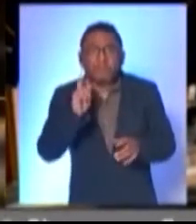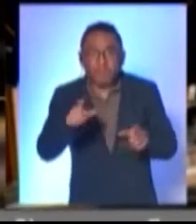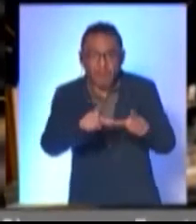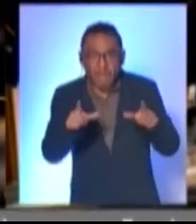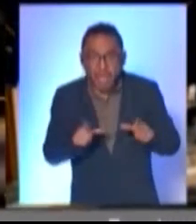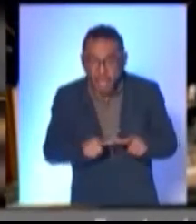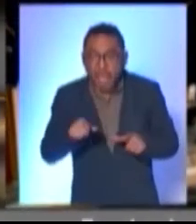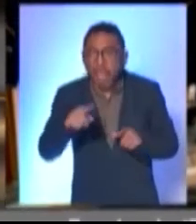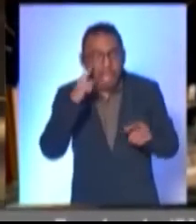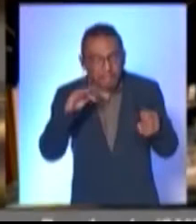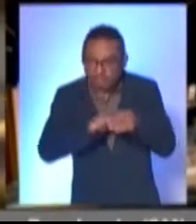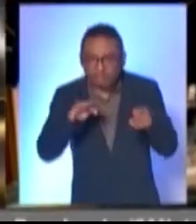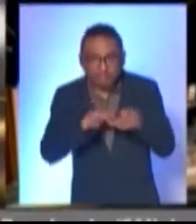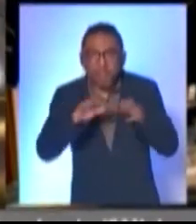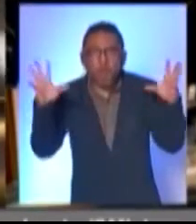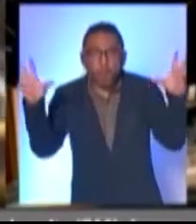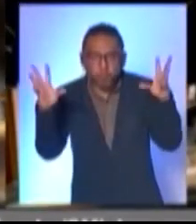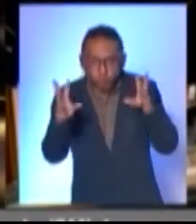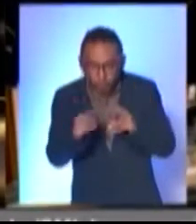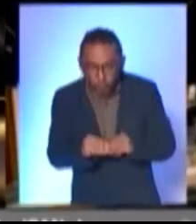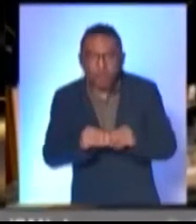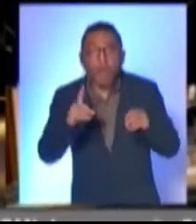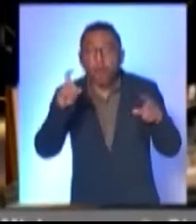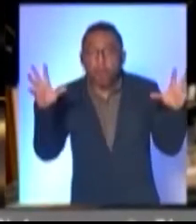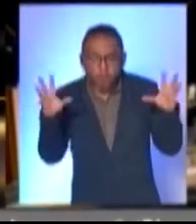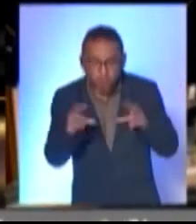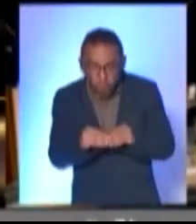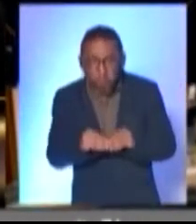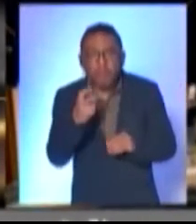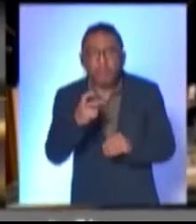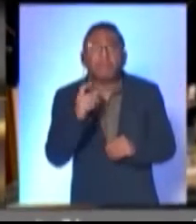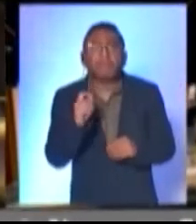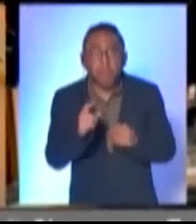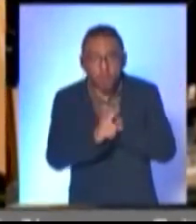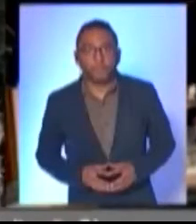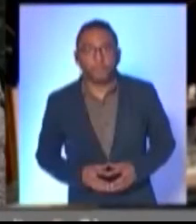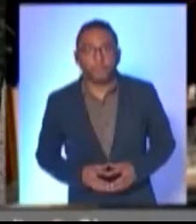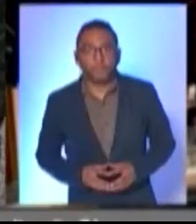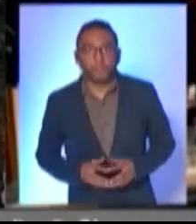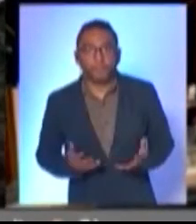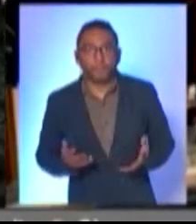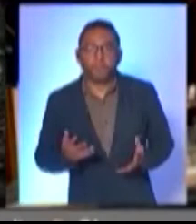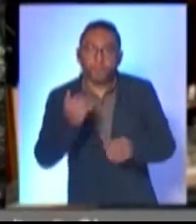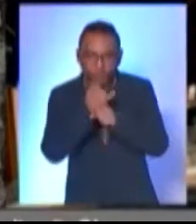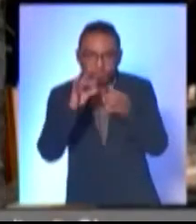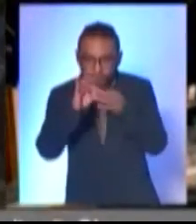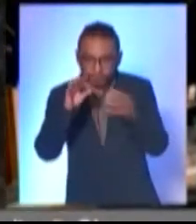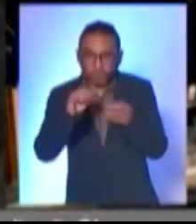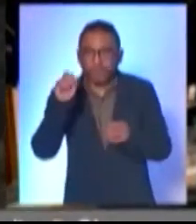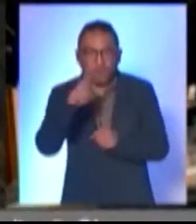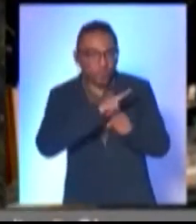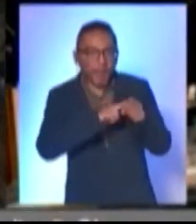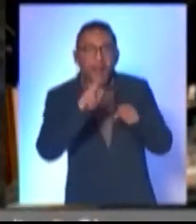se seca continuamente y pues que hay que resistirlo, pues simplemente se va a ir el problema. Informó que el incendio del área